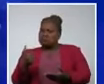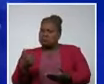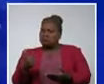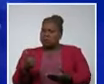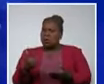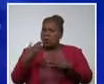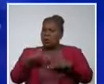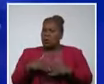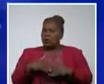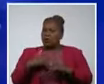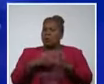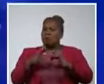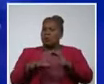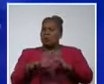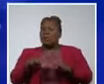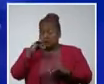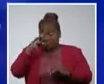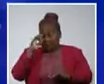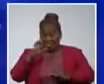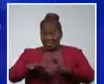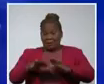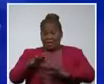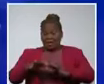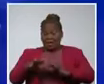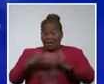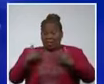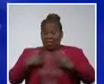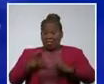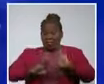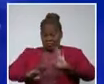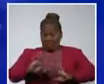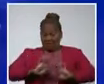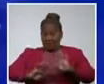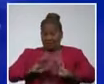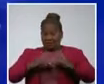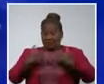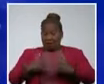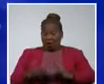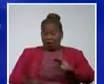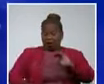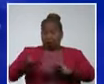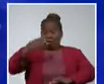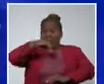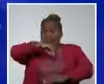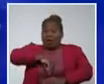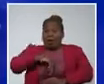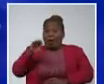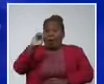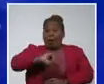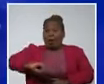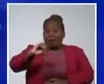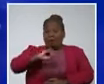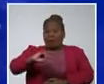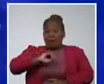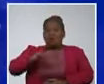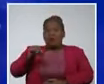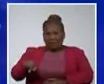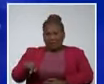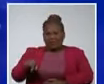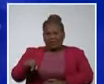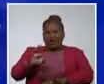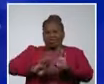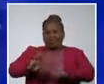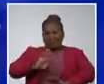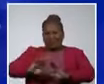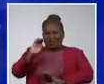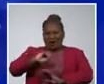vista del nivel de anticuerpos neutralizantes que se logran incrementar, que son en definitiva los que nos van a proteger ante una